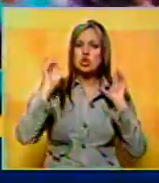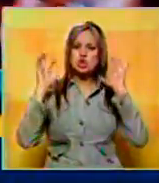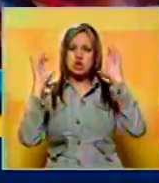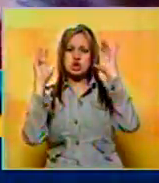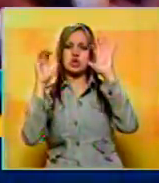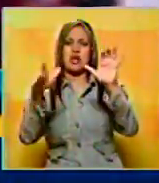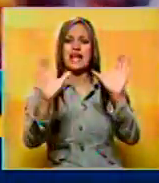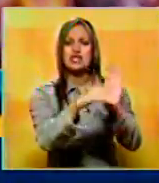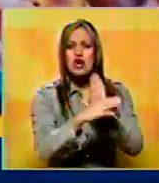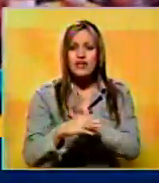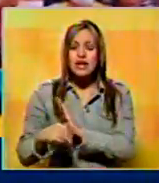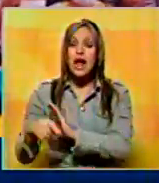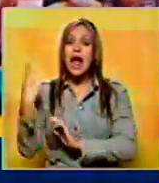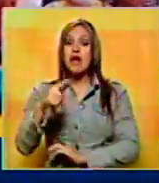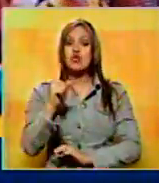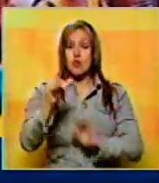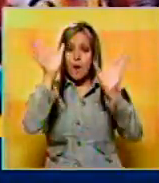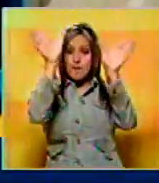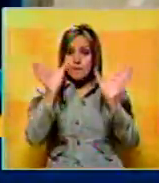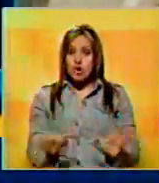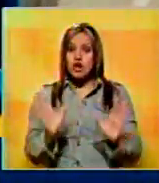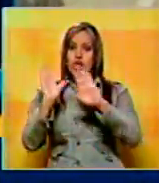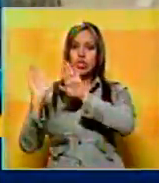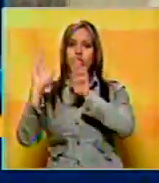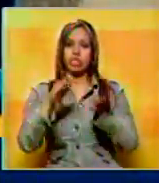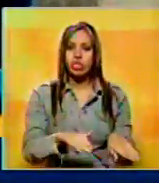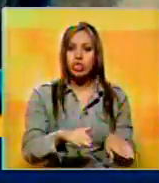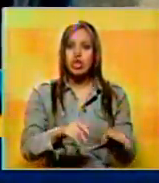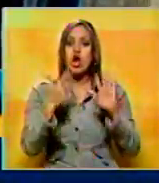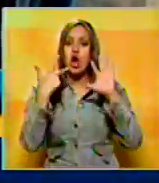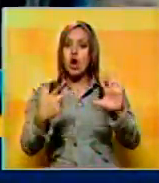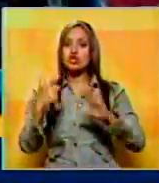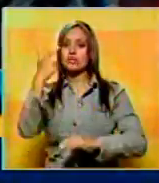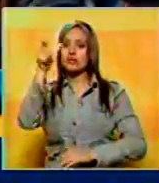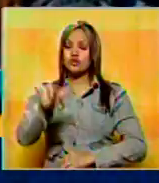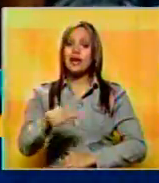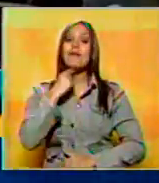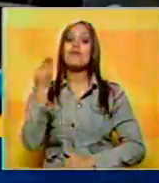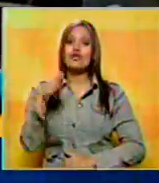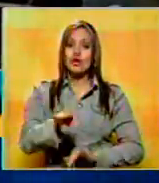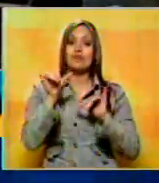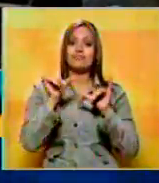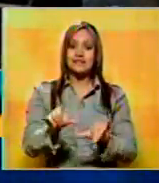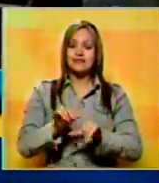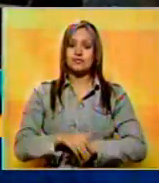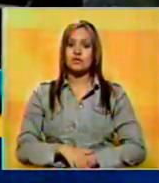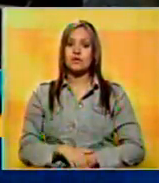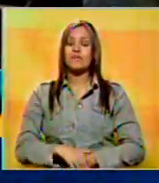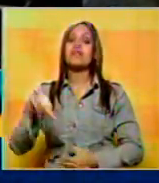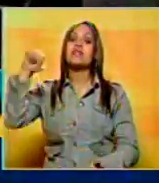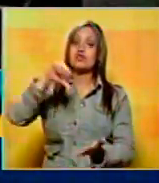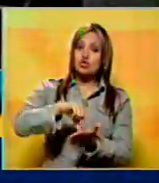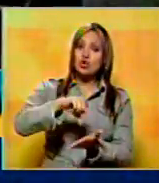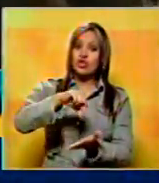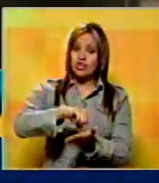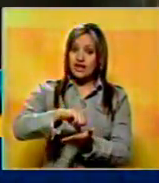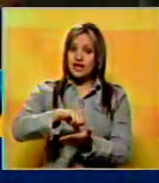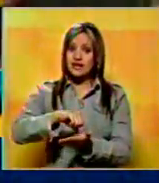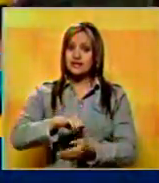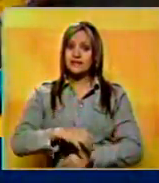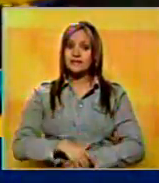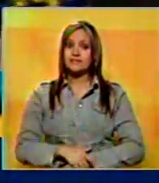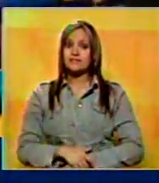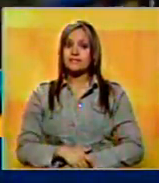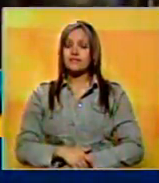humana ocasionó que uno de los muros del complejo se derrumbara sobre 8 personas que fallecieron en el lugar. En la ciudad de